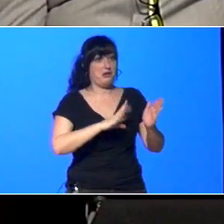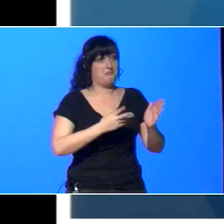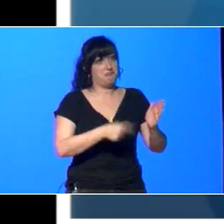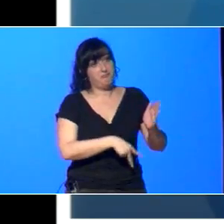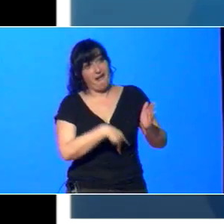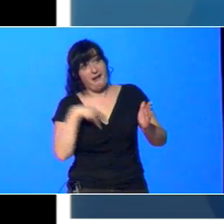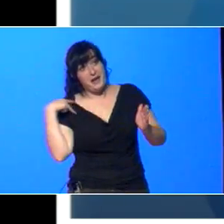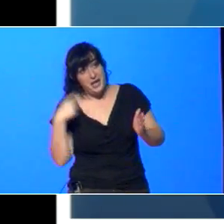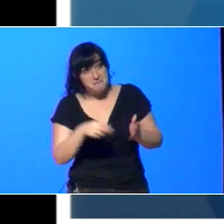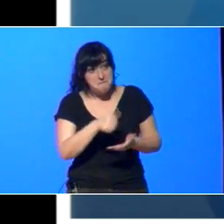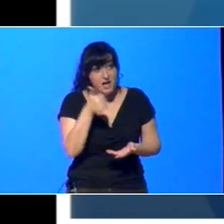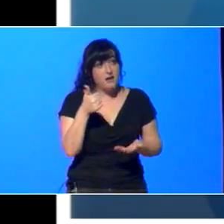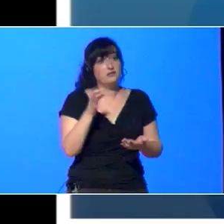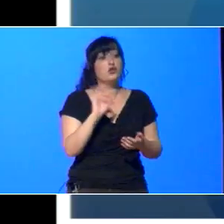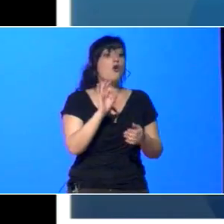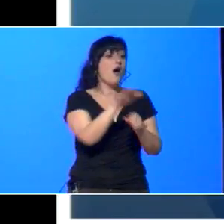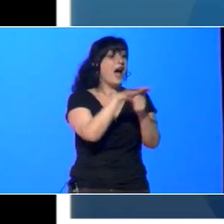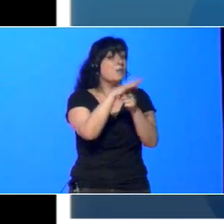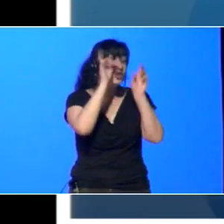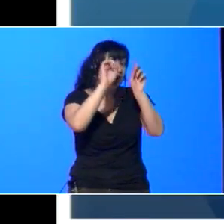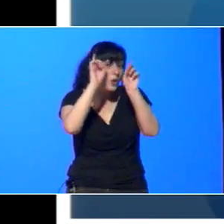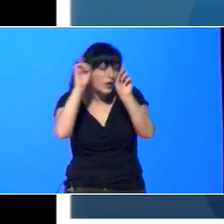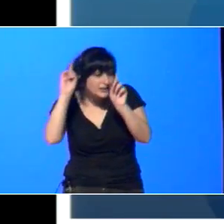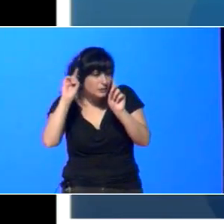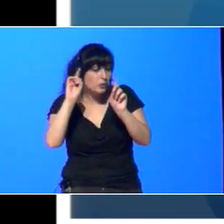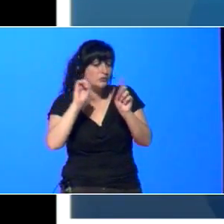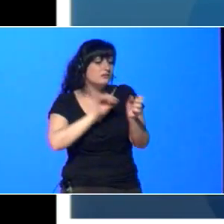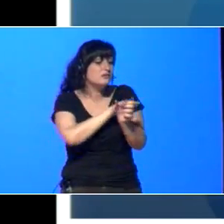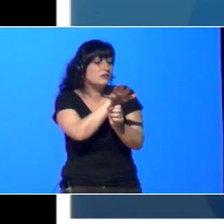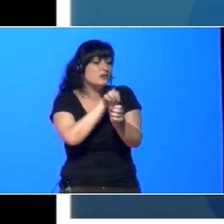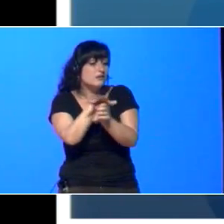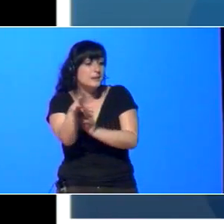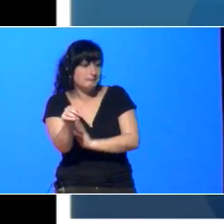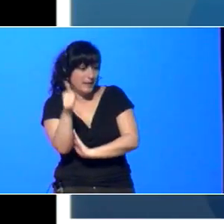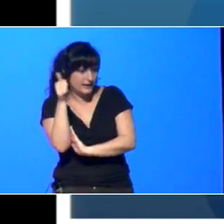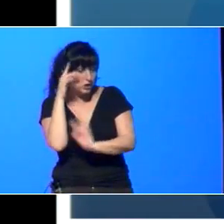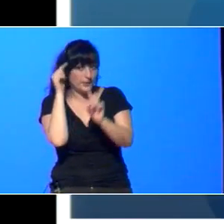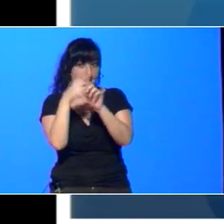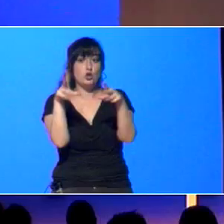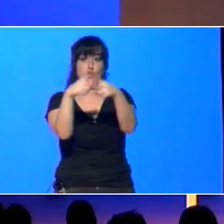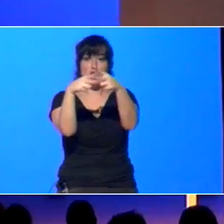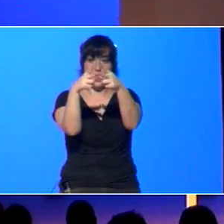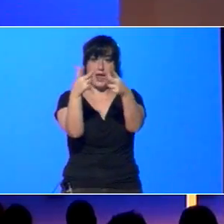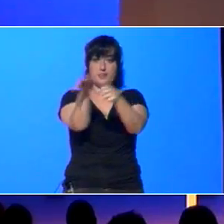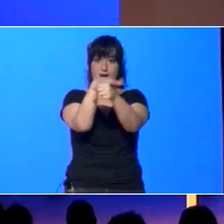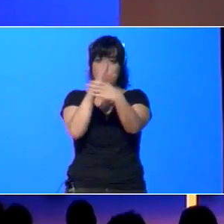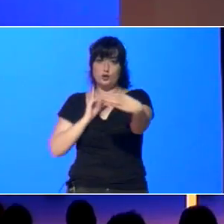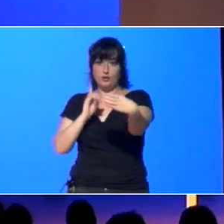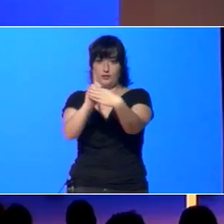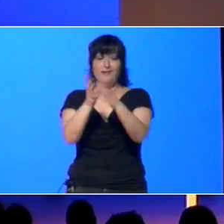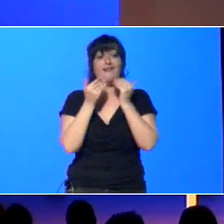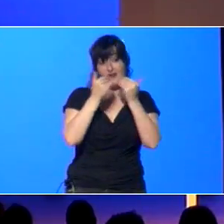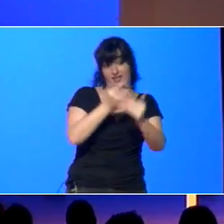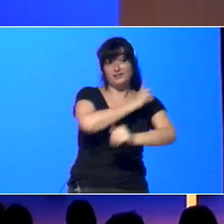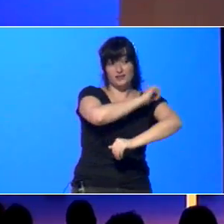aborda más ámbitos del educativo, que es Gaitu Sport, que es por el desarrollo inclusivo de la sociedad a través de la actividad física y el deporte. Es